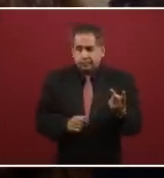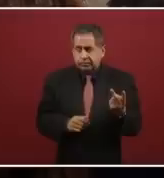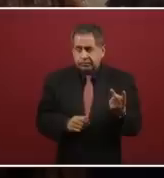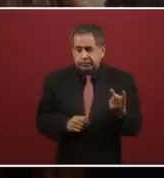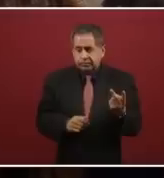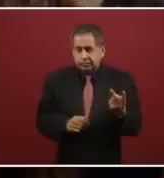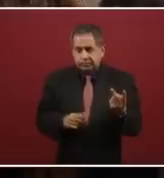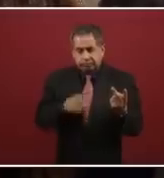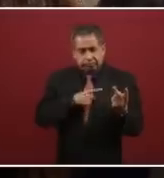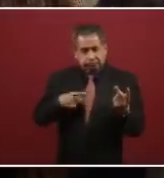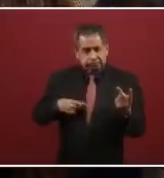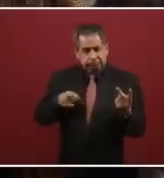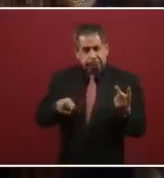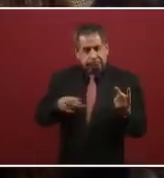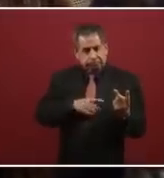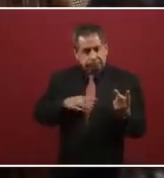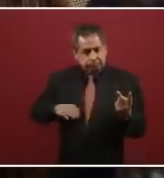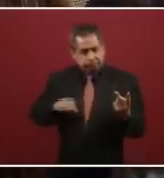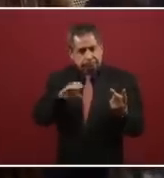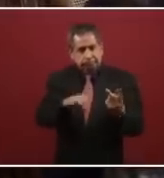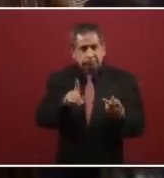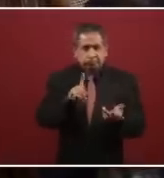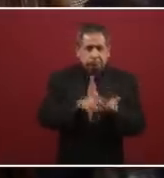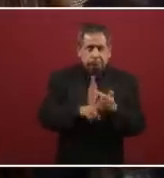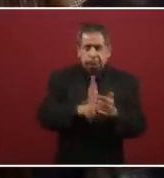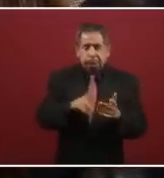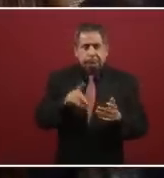hay una deuda de cerca de